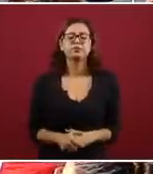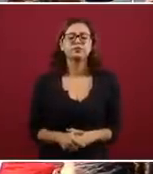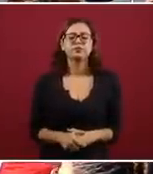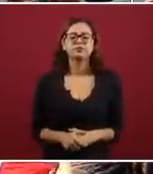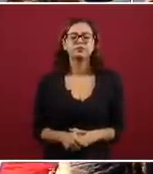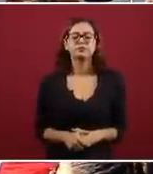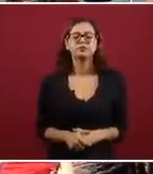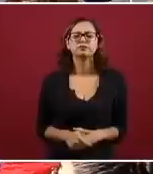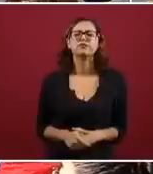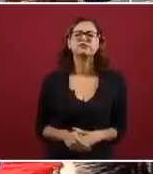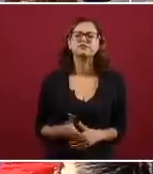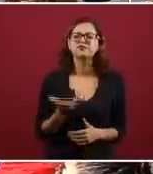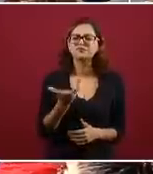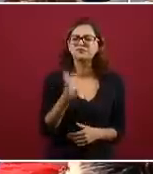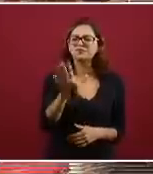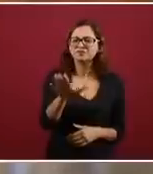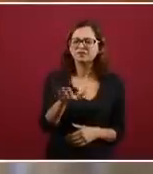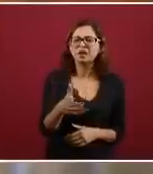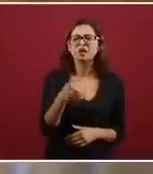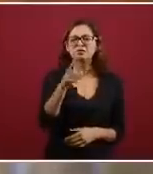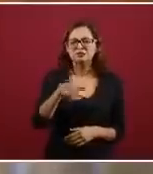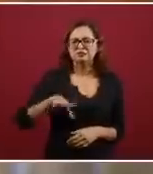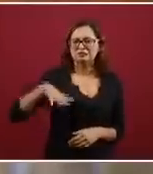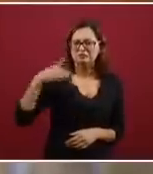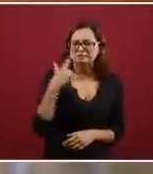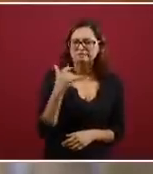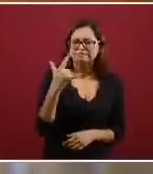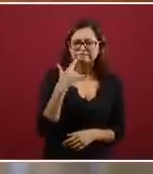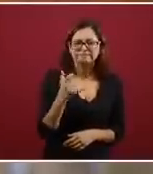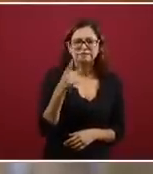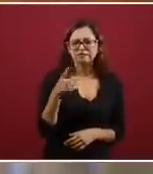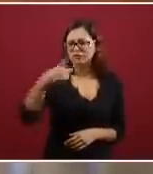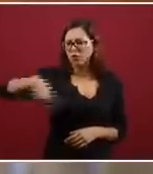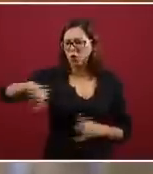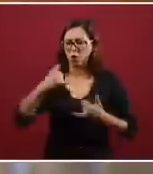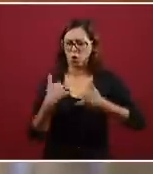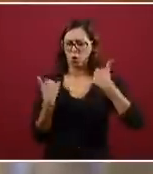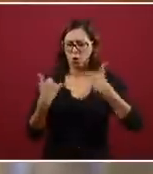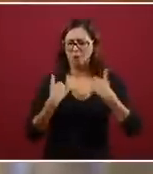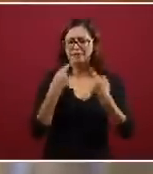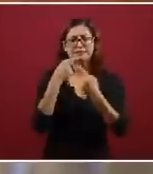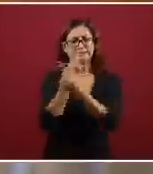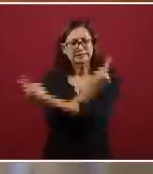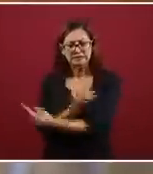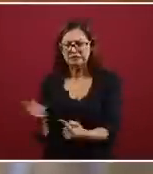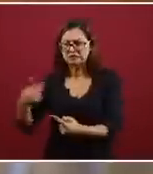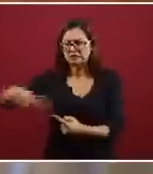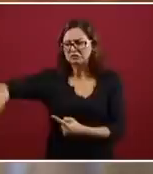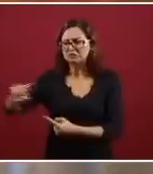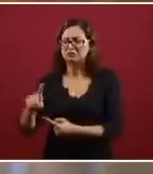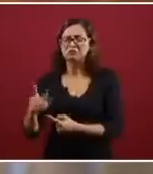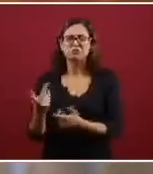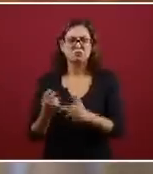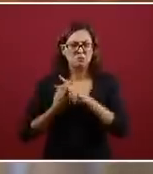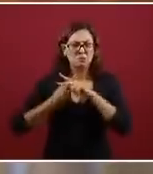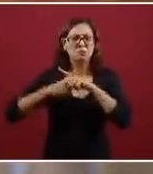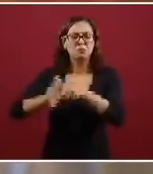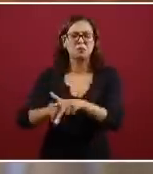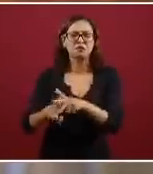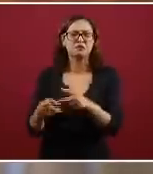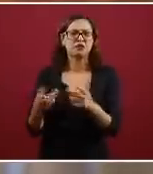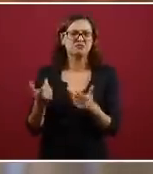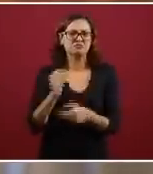esfuerzo por arrebatarle al crimen organizado a los jóvenes, a la niñez, cada vez son más niños los que están delinquiendo y armas de fuego y